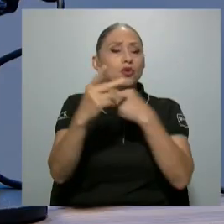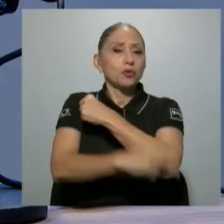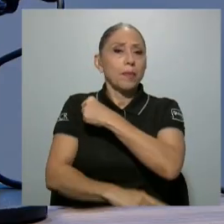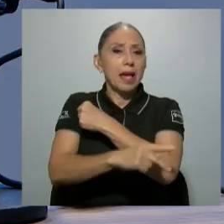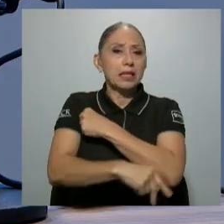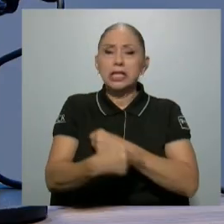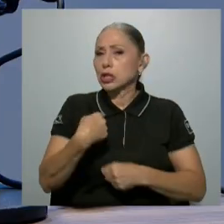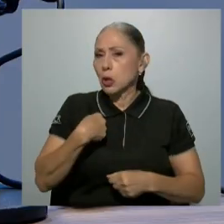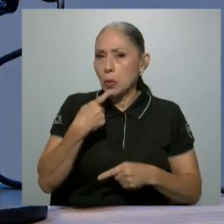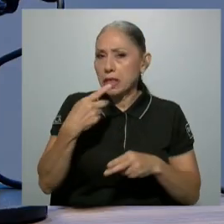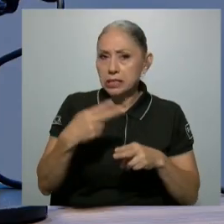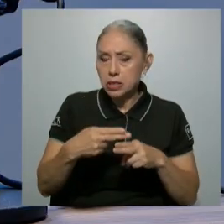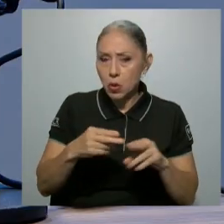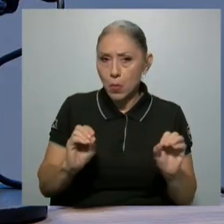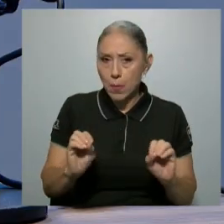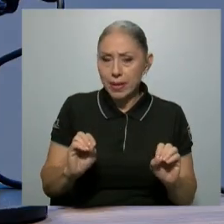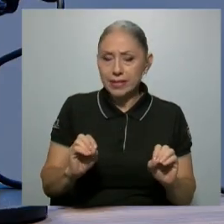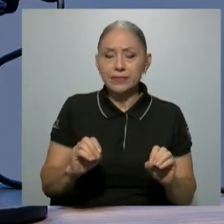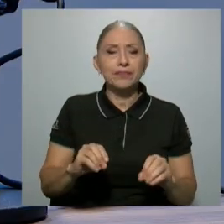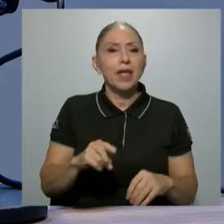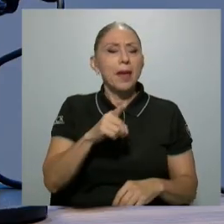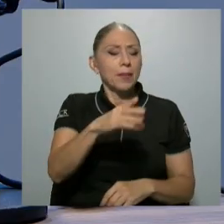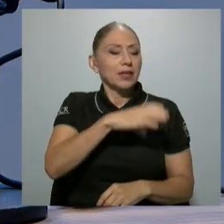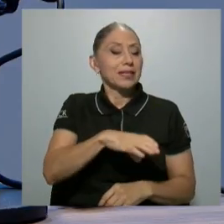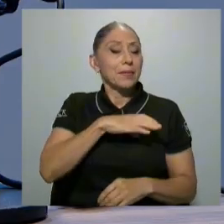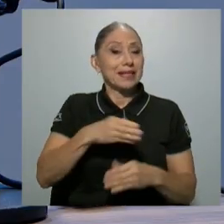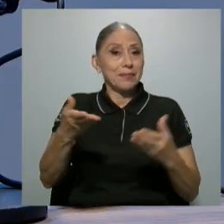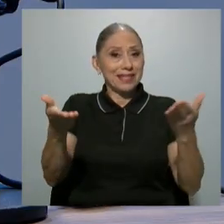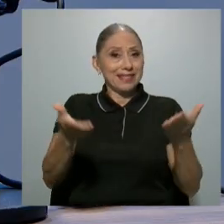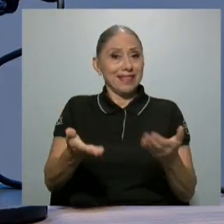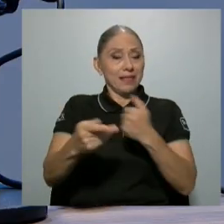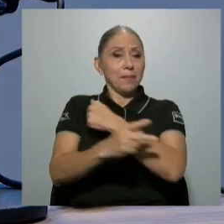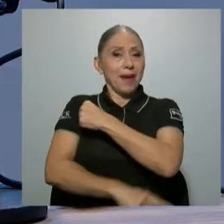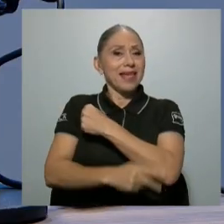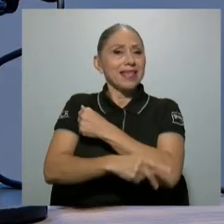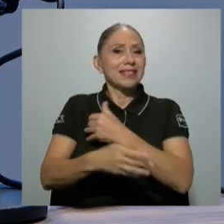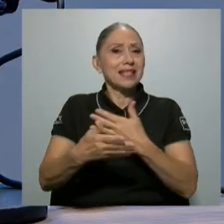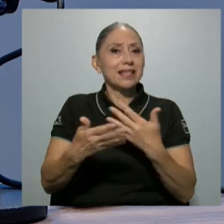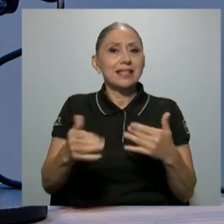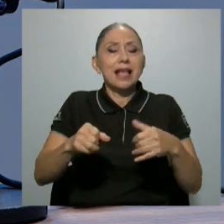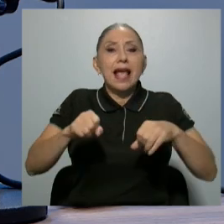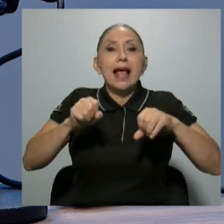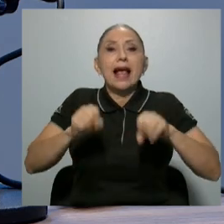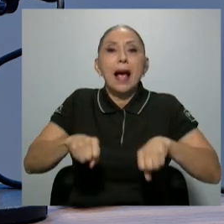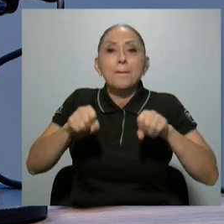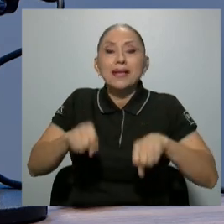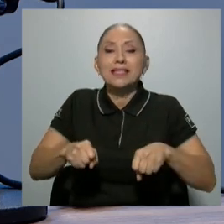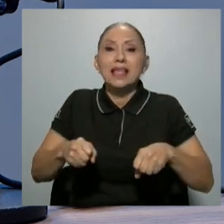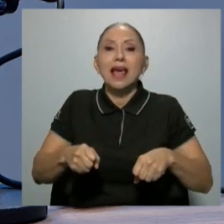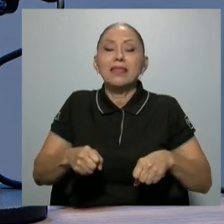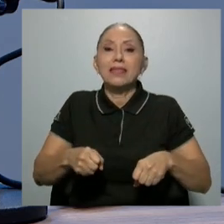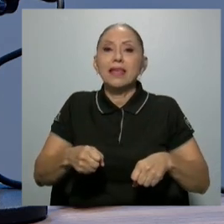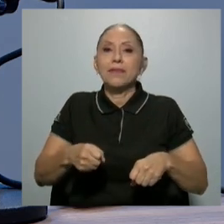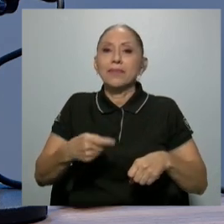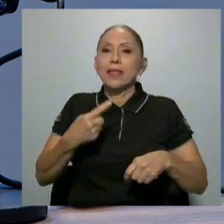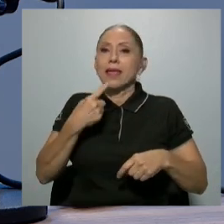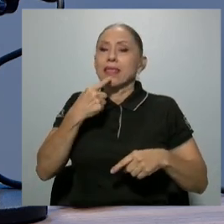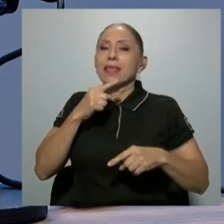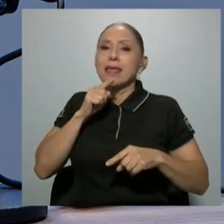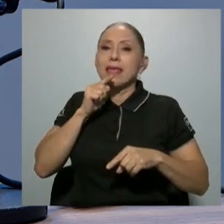mencionar ninguno, es la capacidad de insultar y de